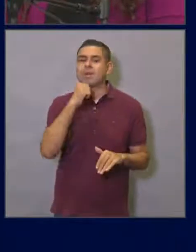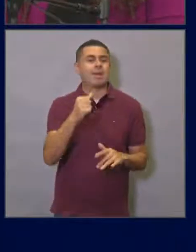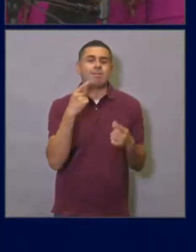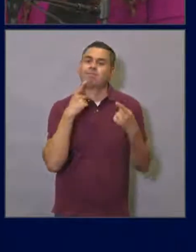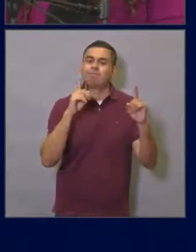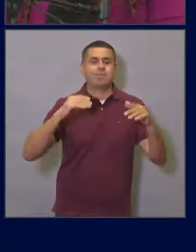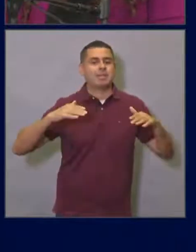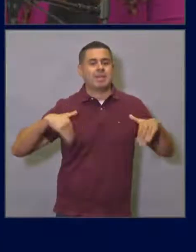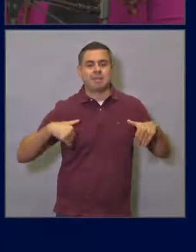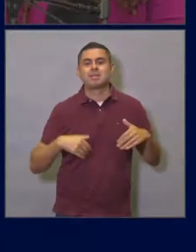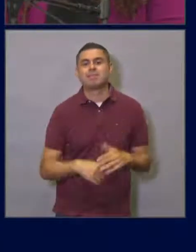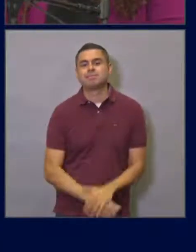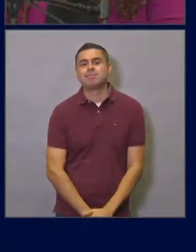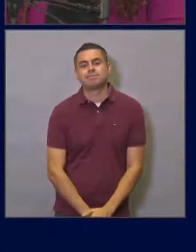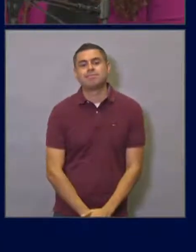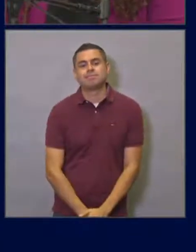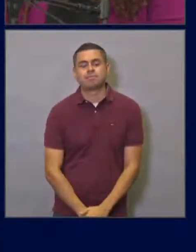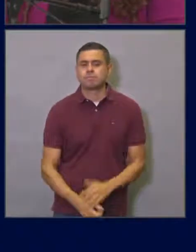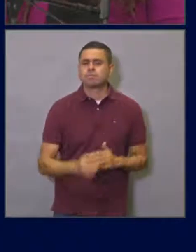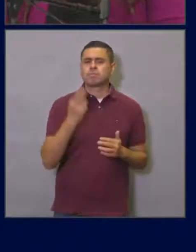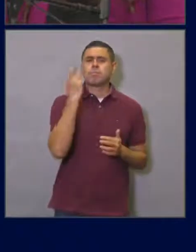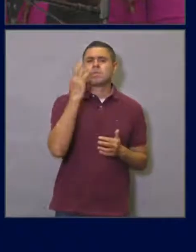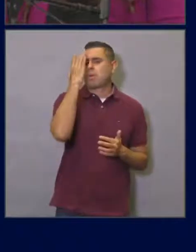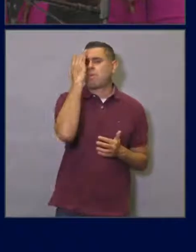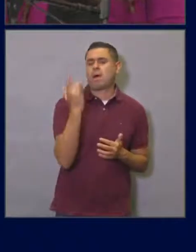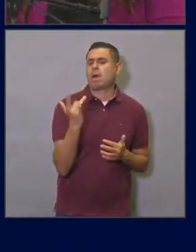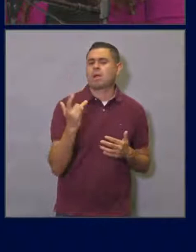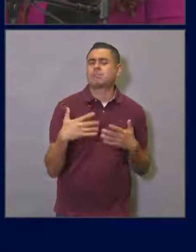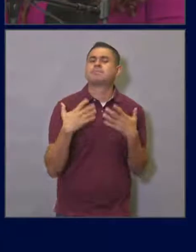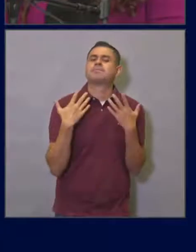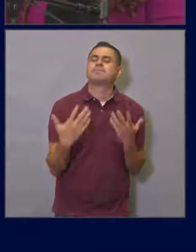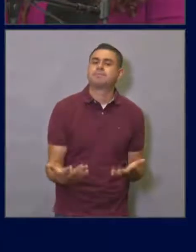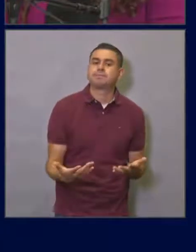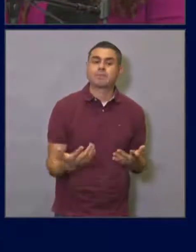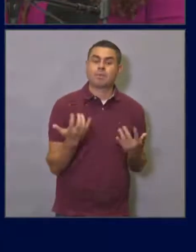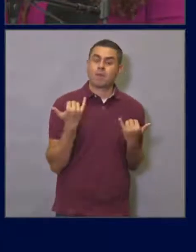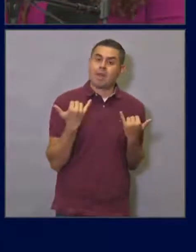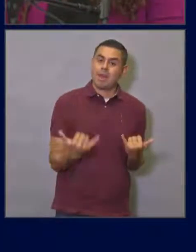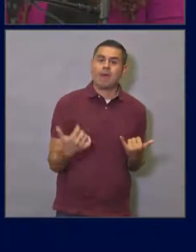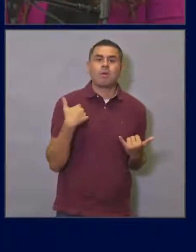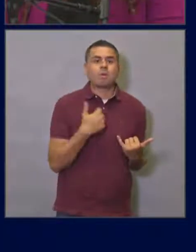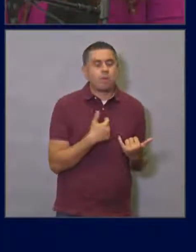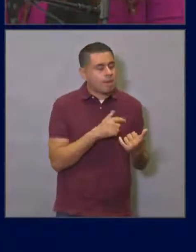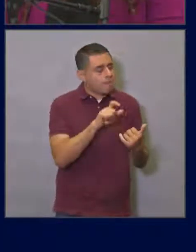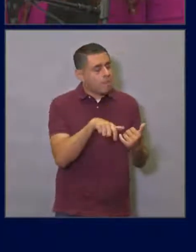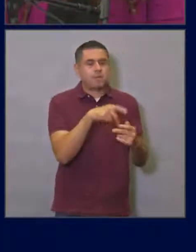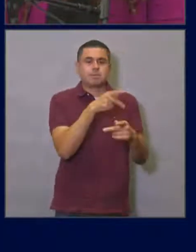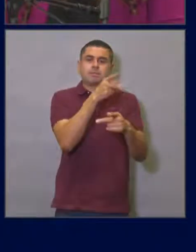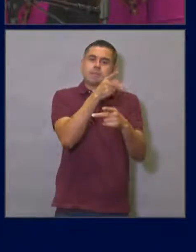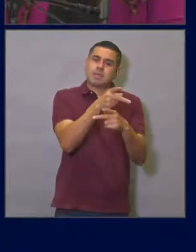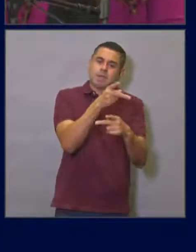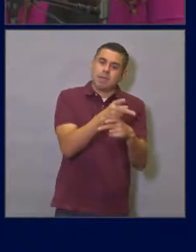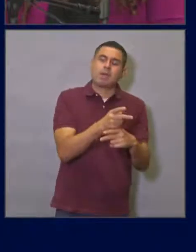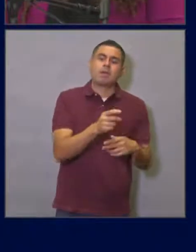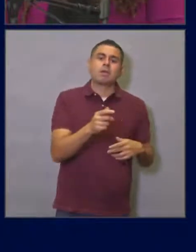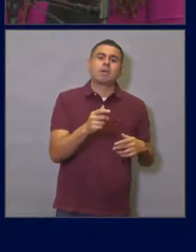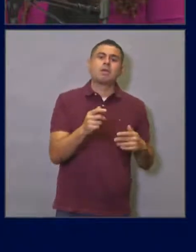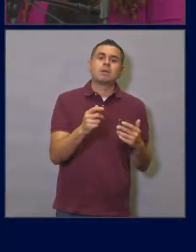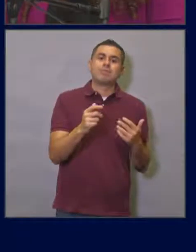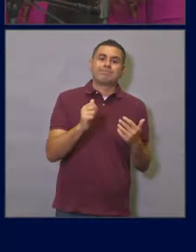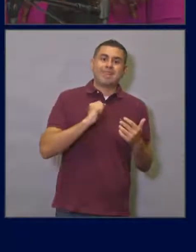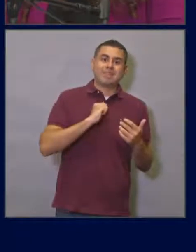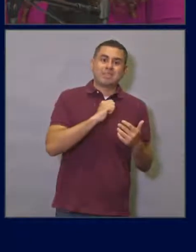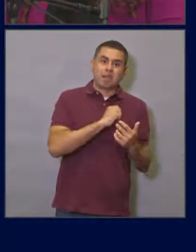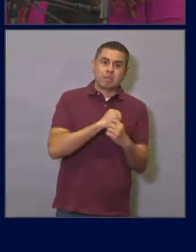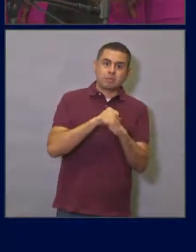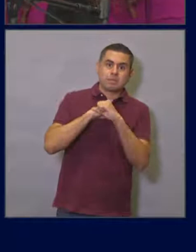importante destacar que en este momento todos nosotros debemos tener el mayor cuidado posible y utilizar las herramientas que